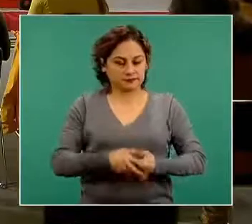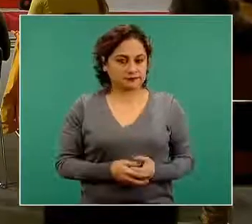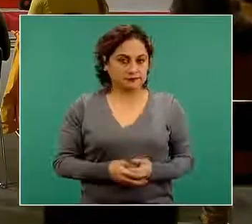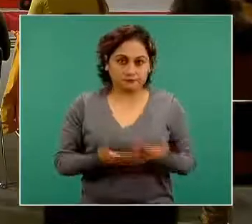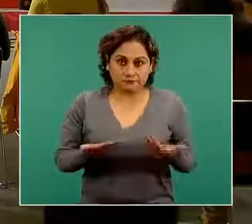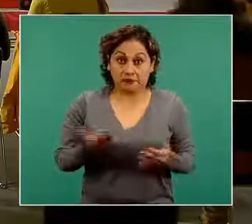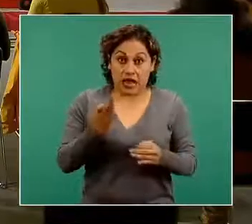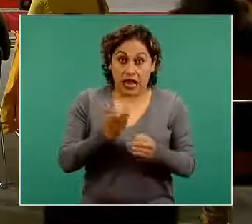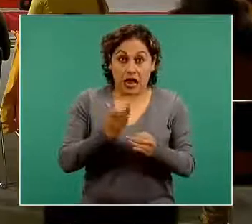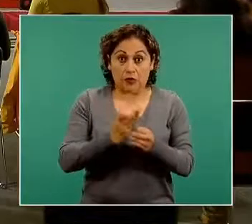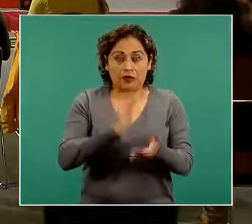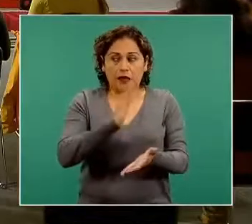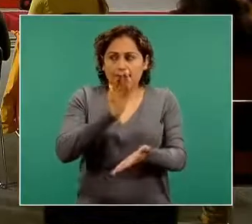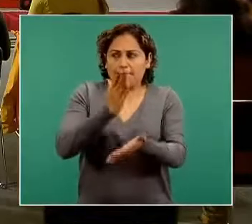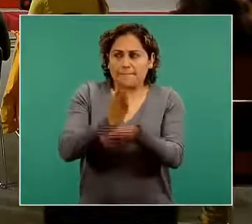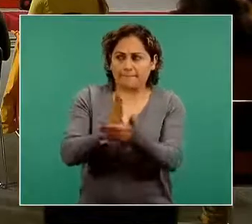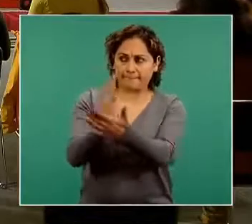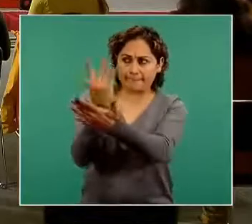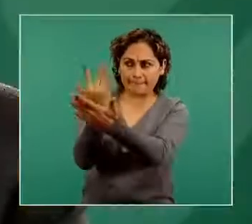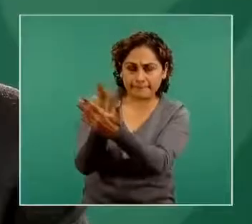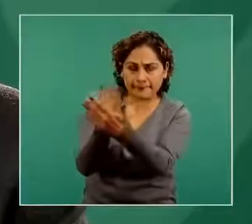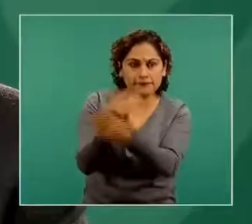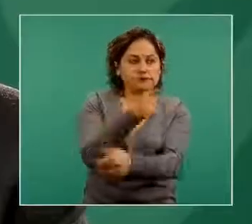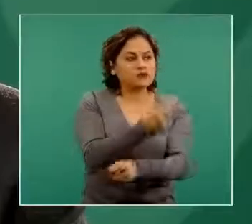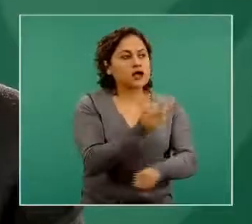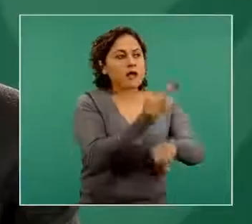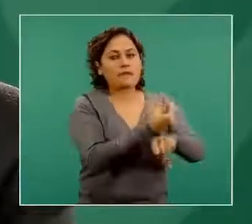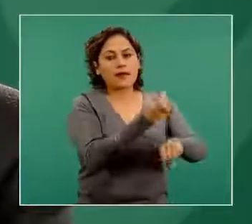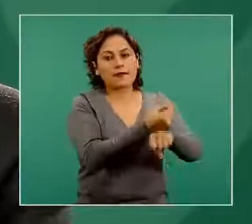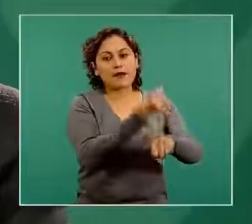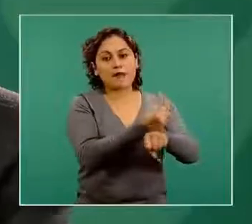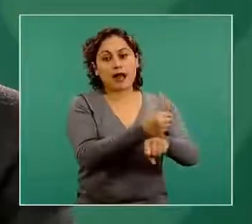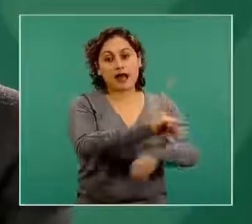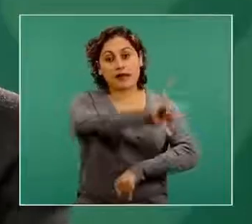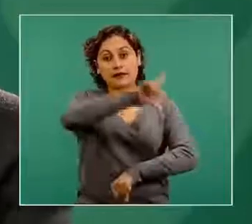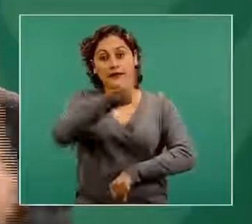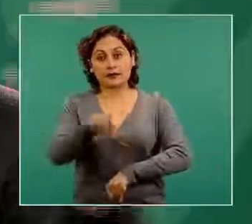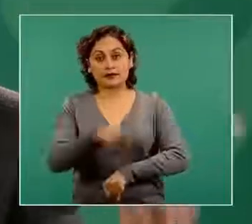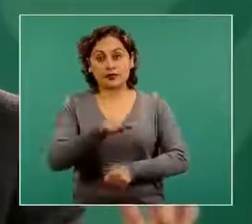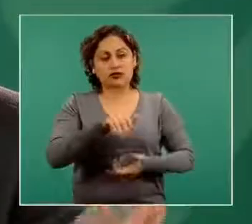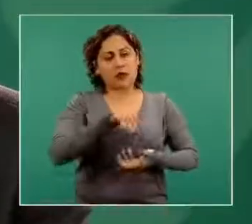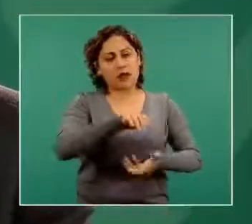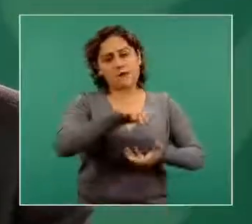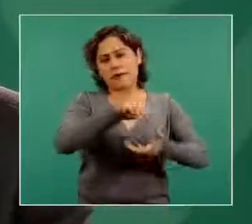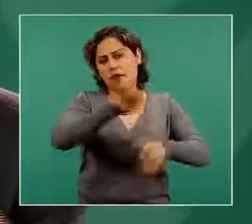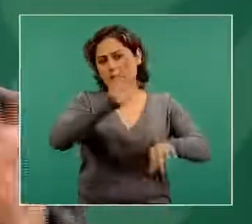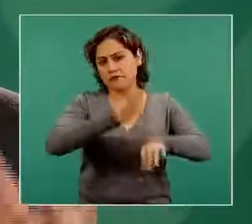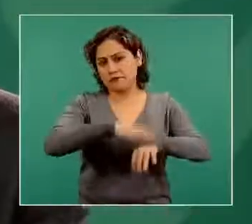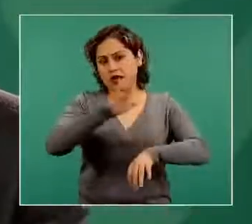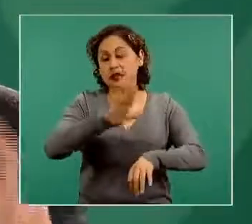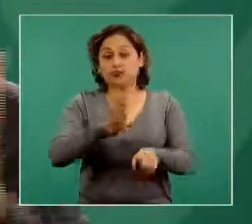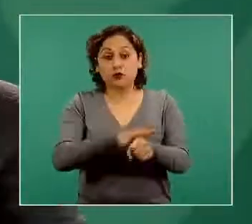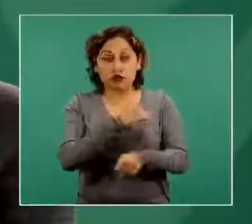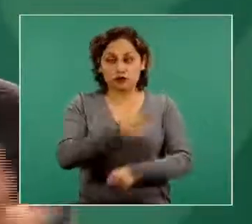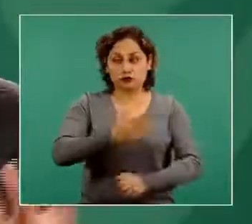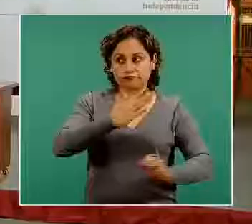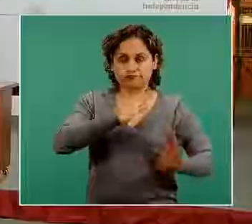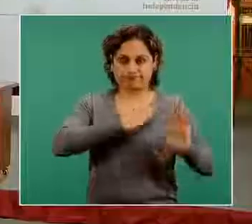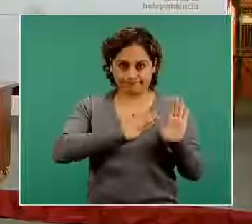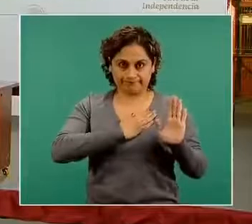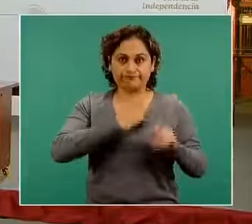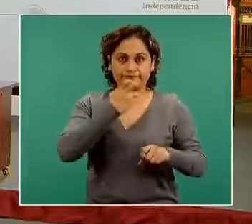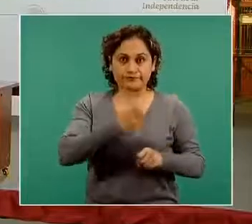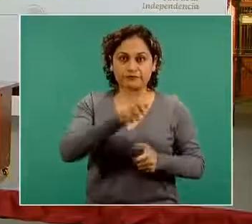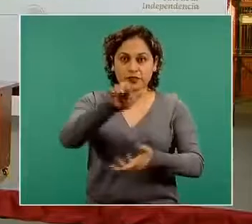pero después tendrá 4 veces la capacidad de producción y es por esto que después podrá reponernos a nosotros y suponemos